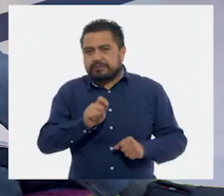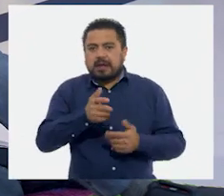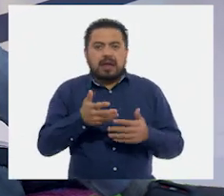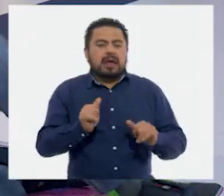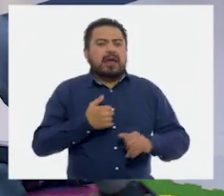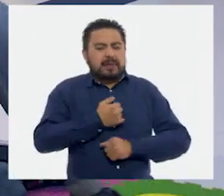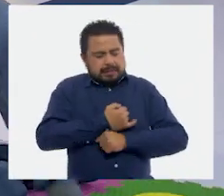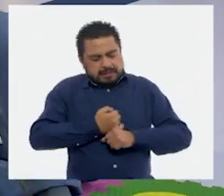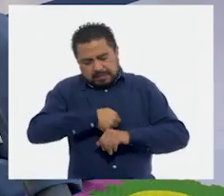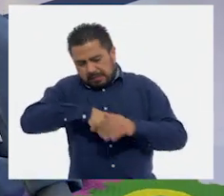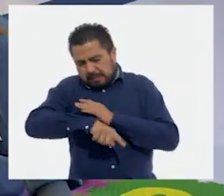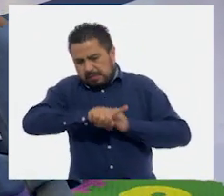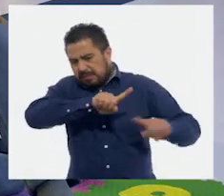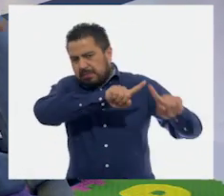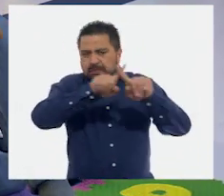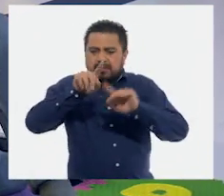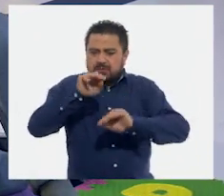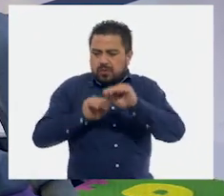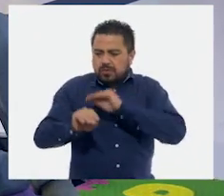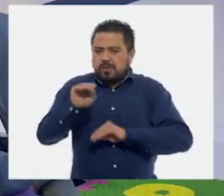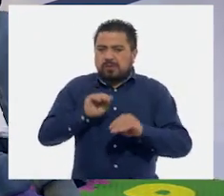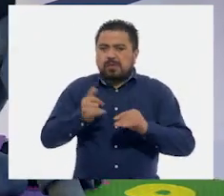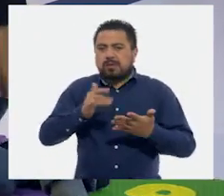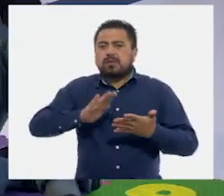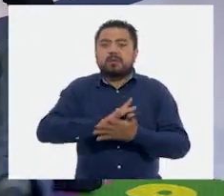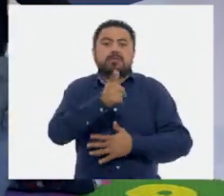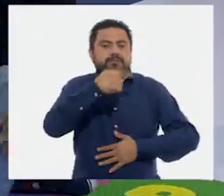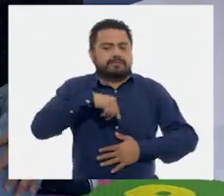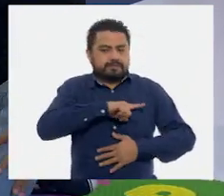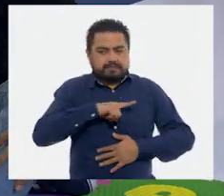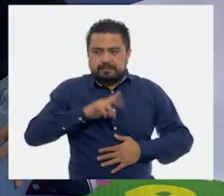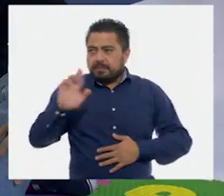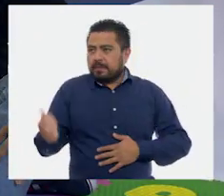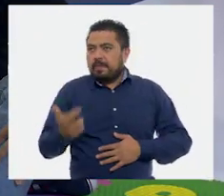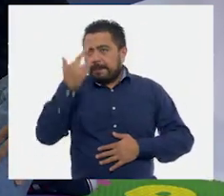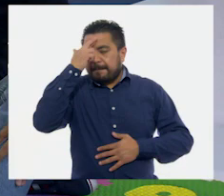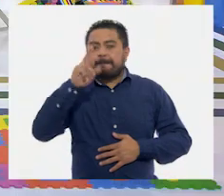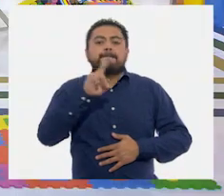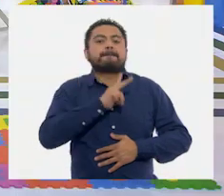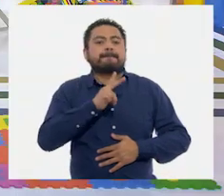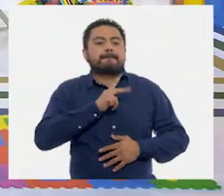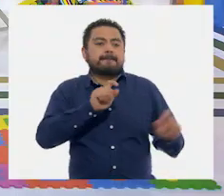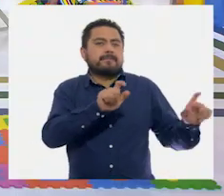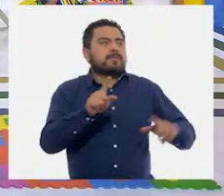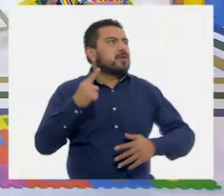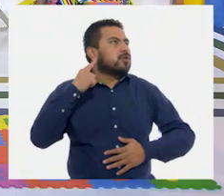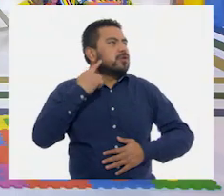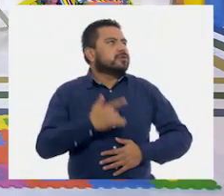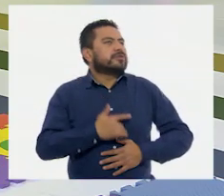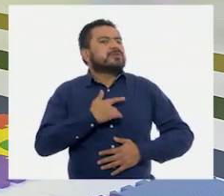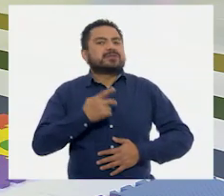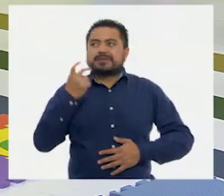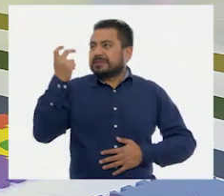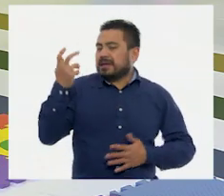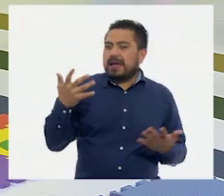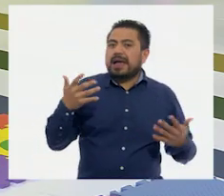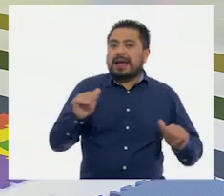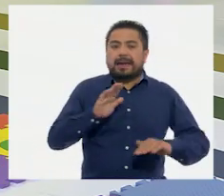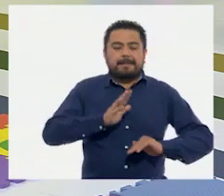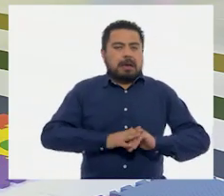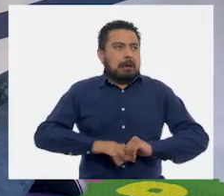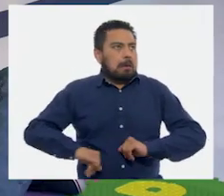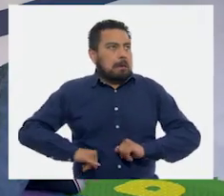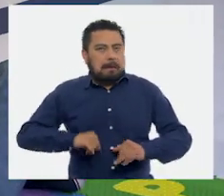Ya exploramos diferentes movimientos y recuerden que tenemos que nuestros sonidos. ¡Ah! Y ahora viene lo